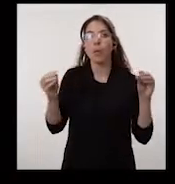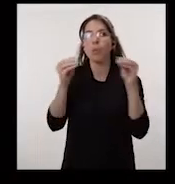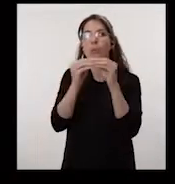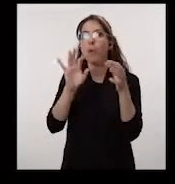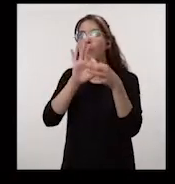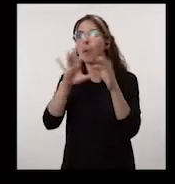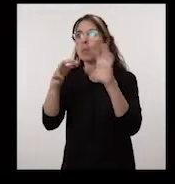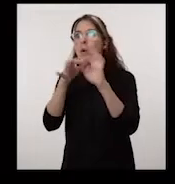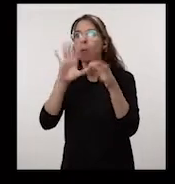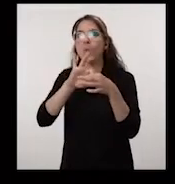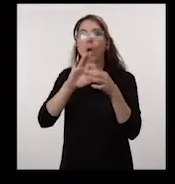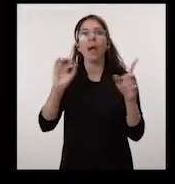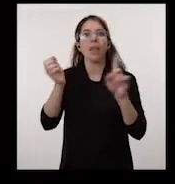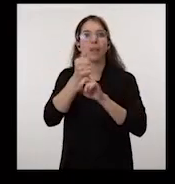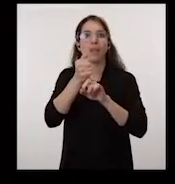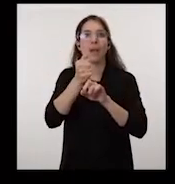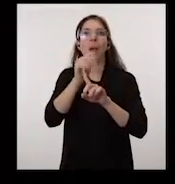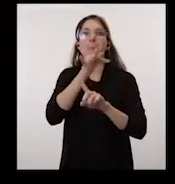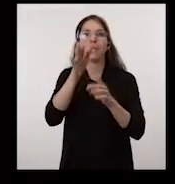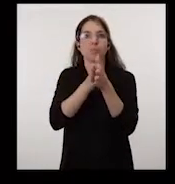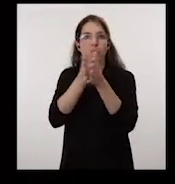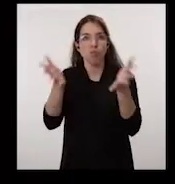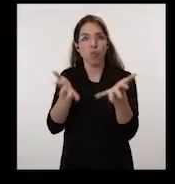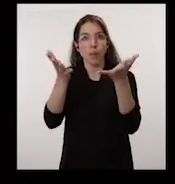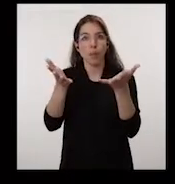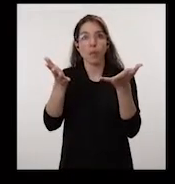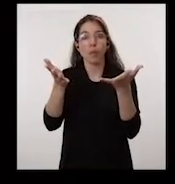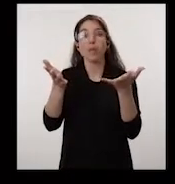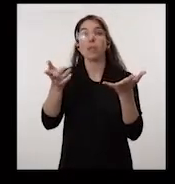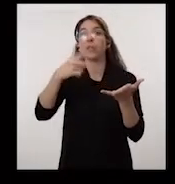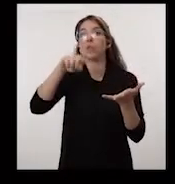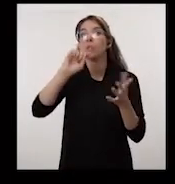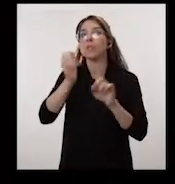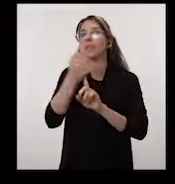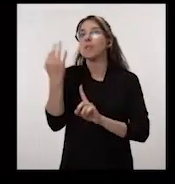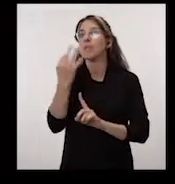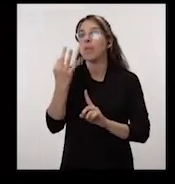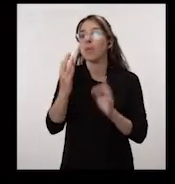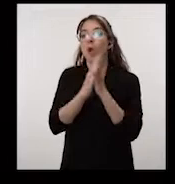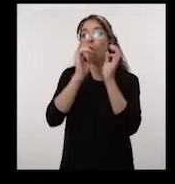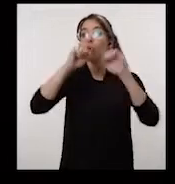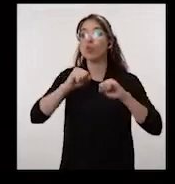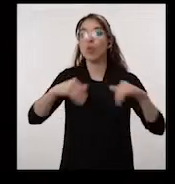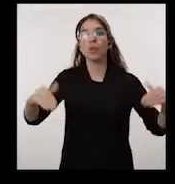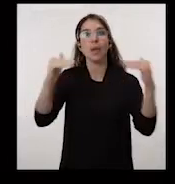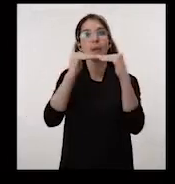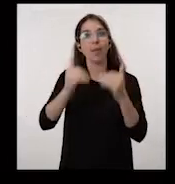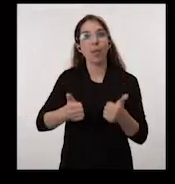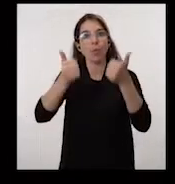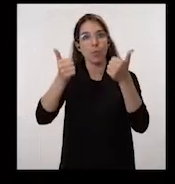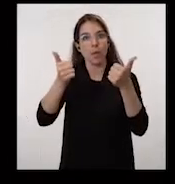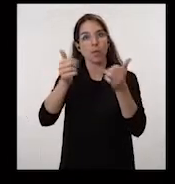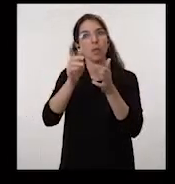investigación de la universidad rey juan carlos con ello hemos conseguido crear y fomentar consorcios más